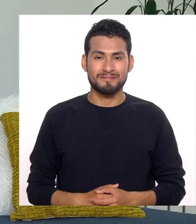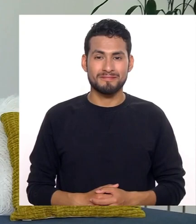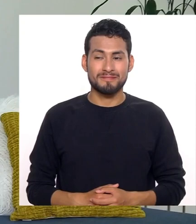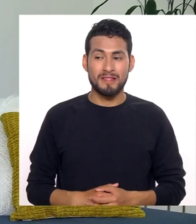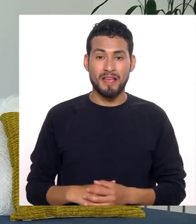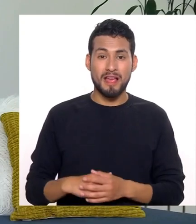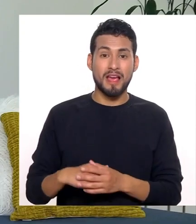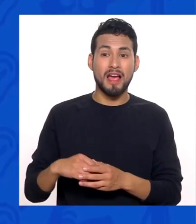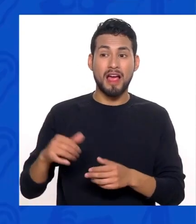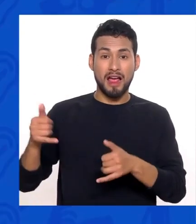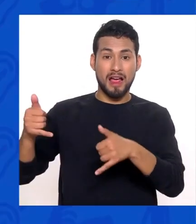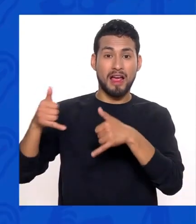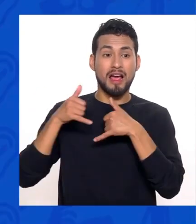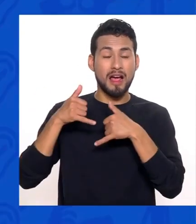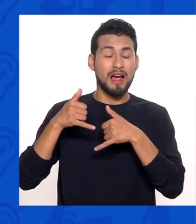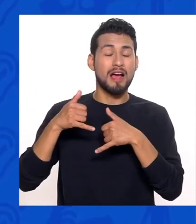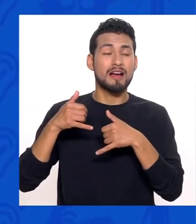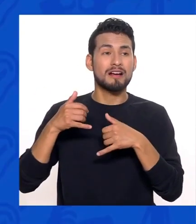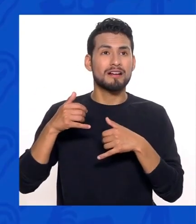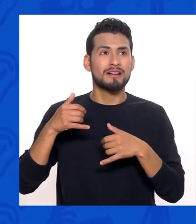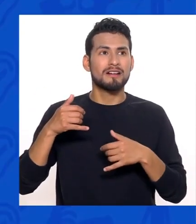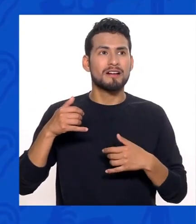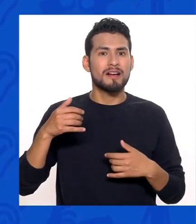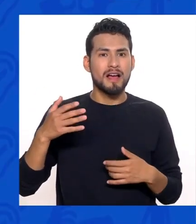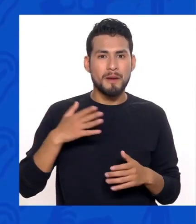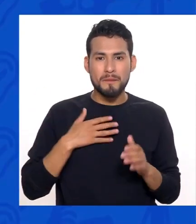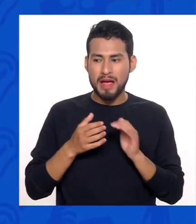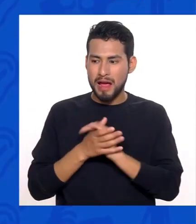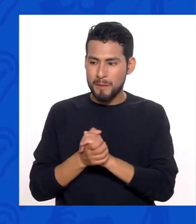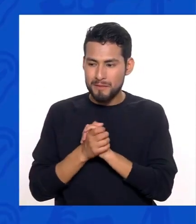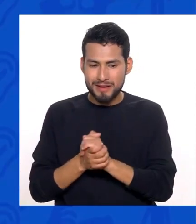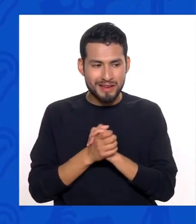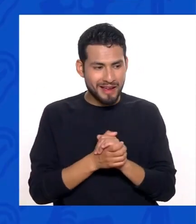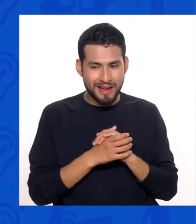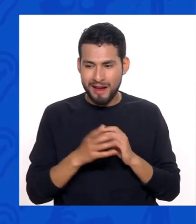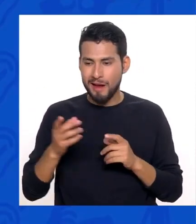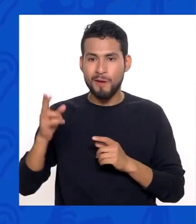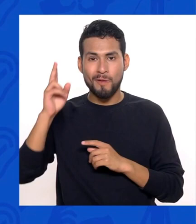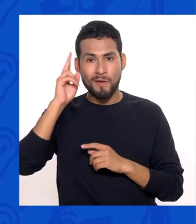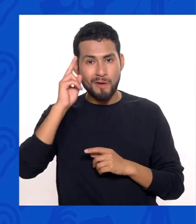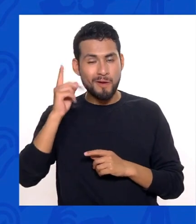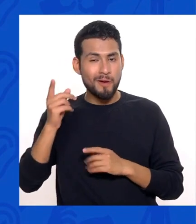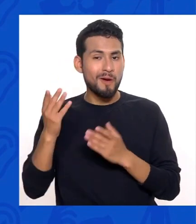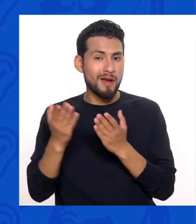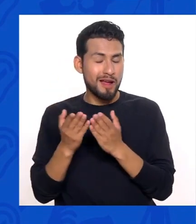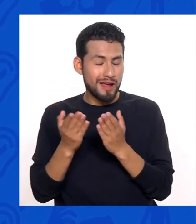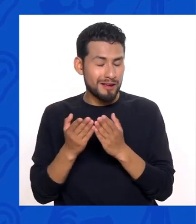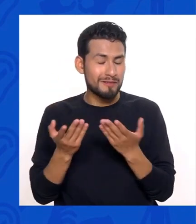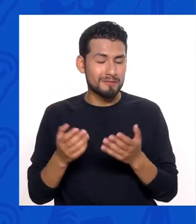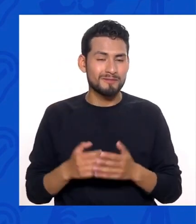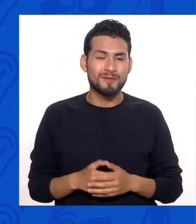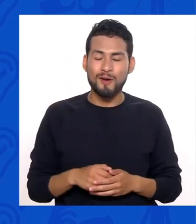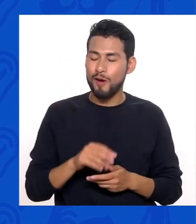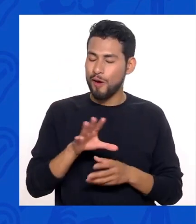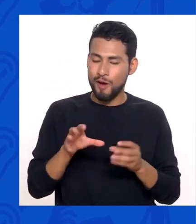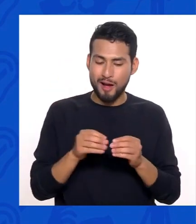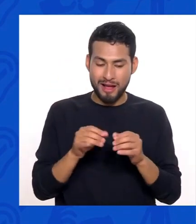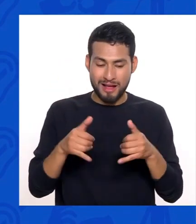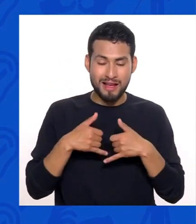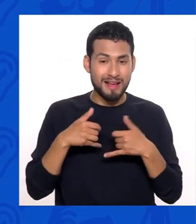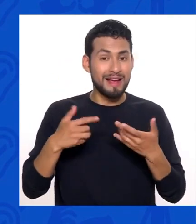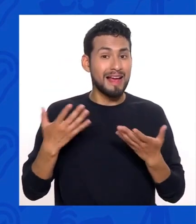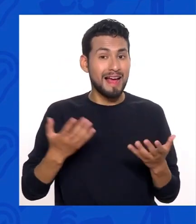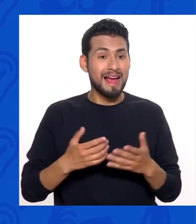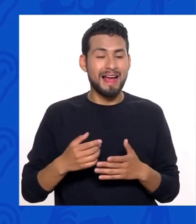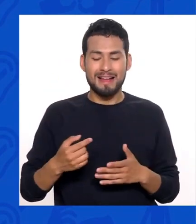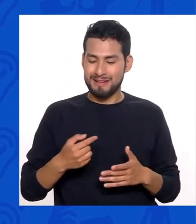La premiación llegó a punto, llegaron mis amigas, mis profesoras del colegio y junto con